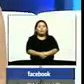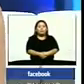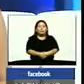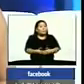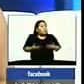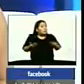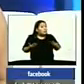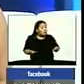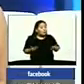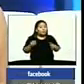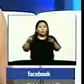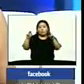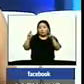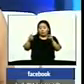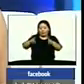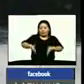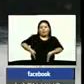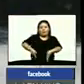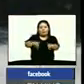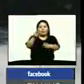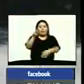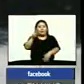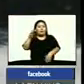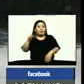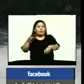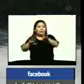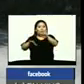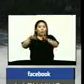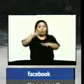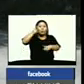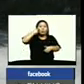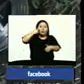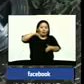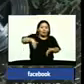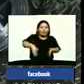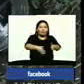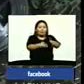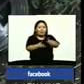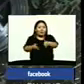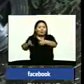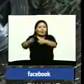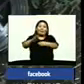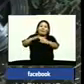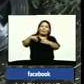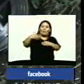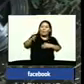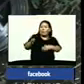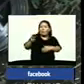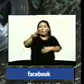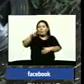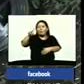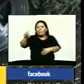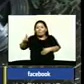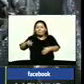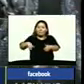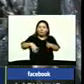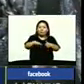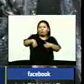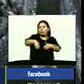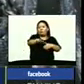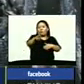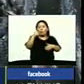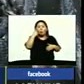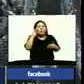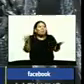Y sobre el kilómetro 14 de la carretera de Santiago Texacuangos, que conduce a la ruta panorámica, ocurrió